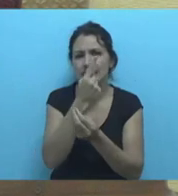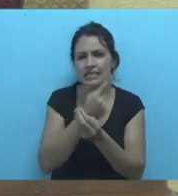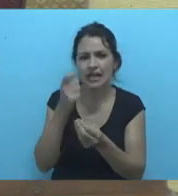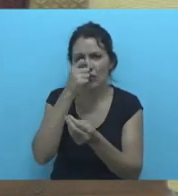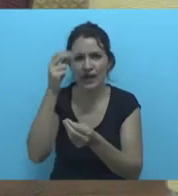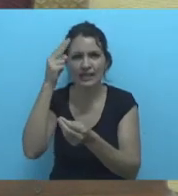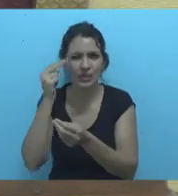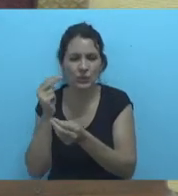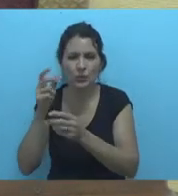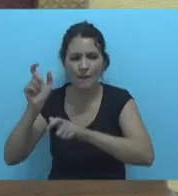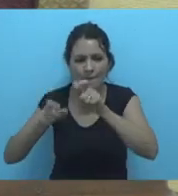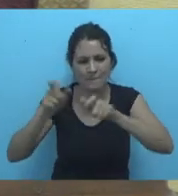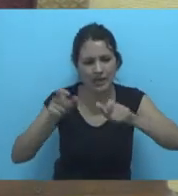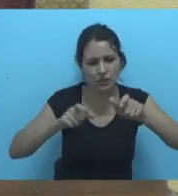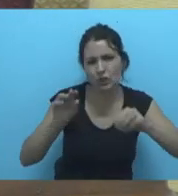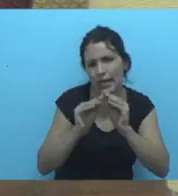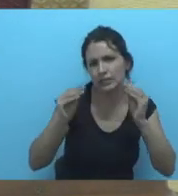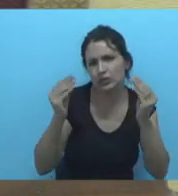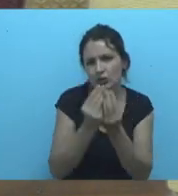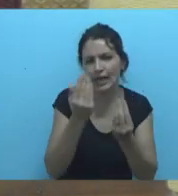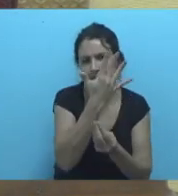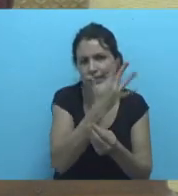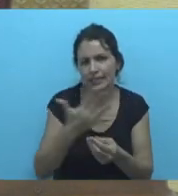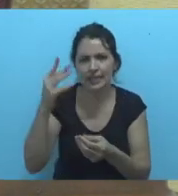solamente 530 millones de dólares en su haber.